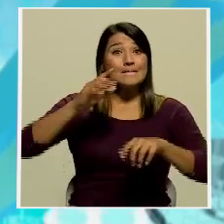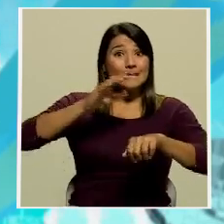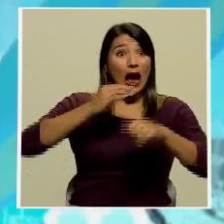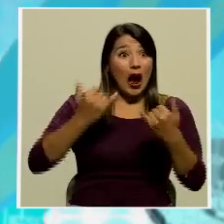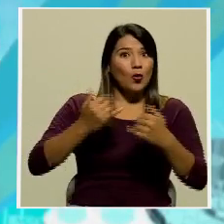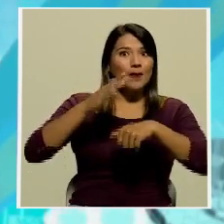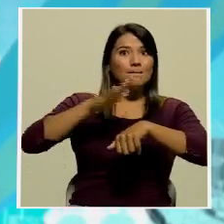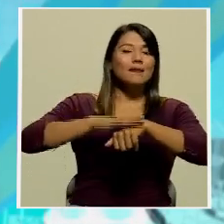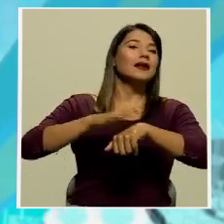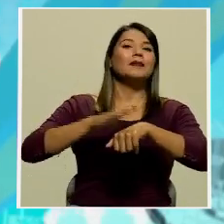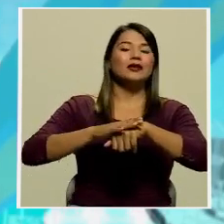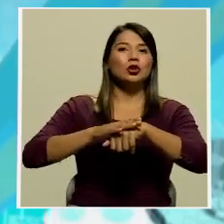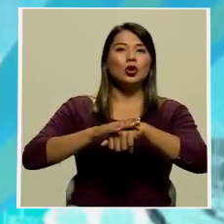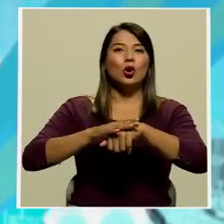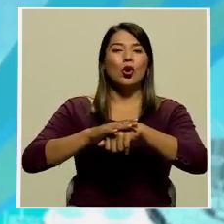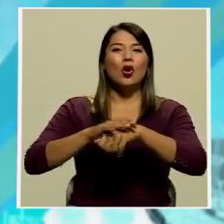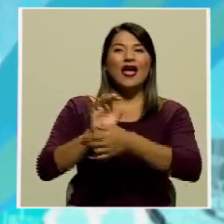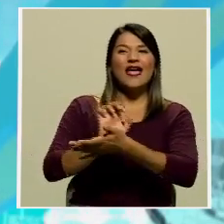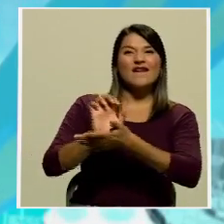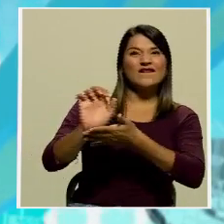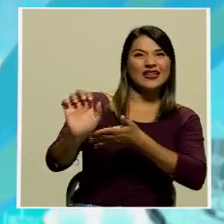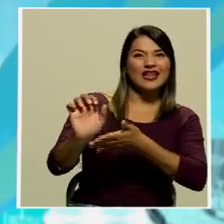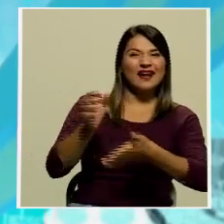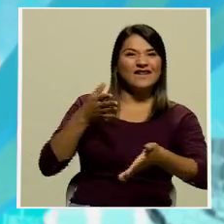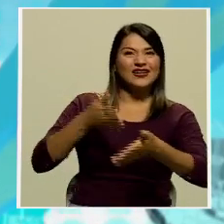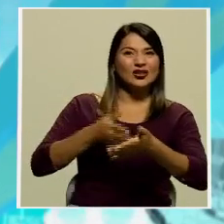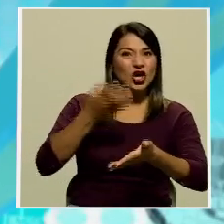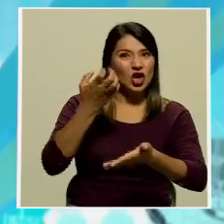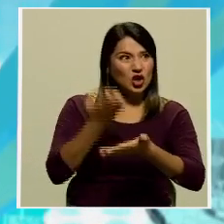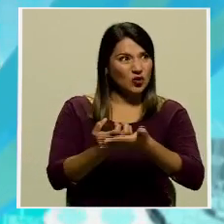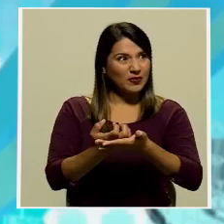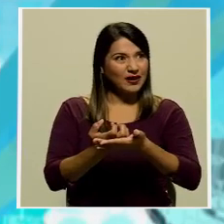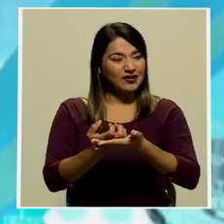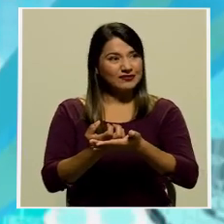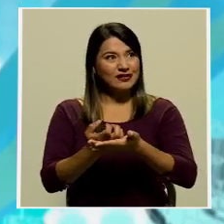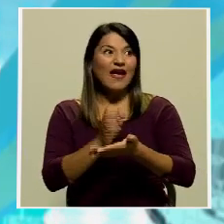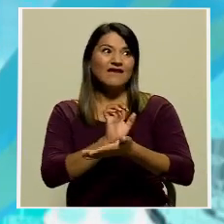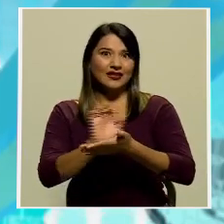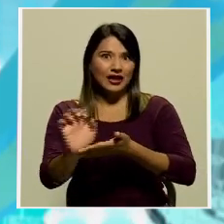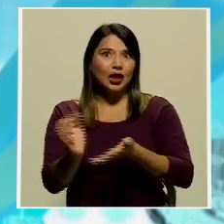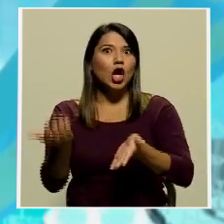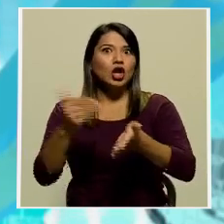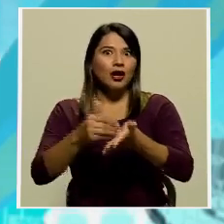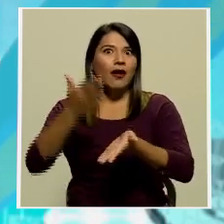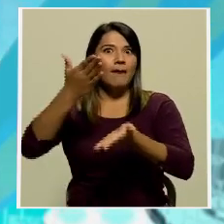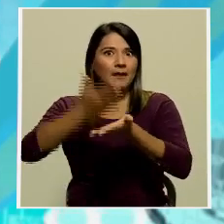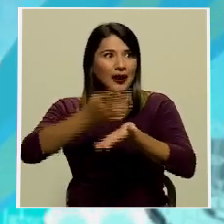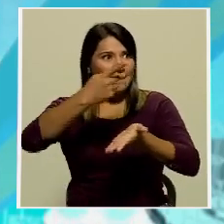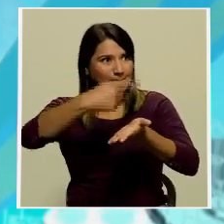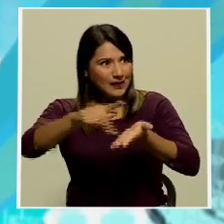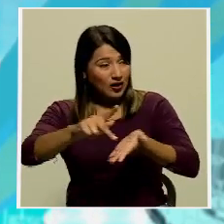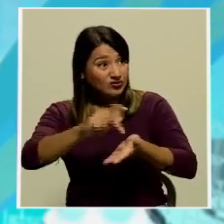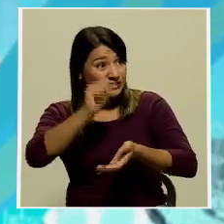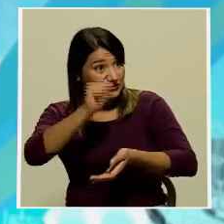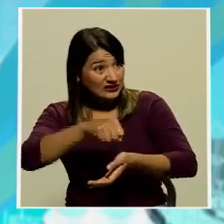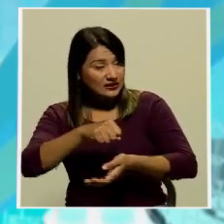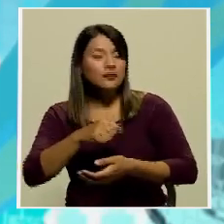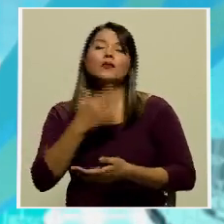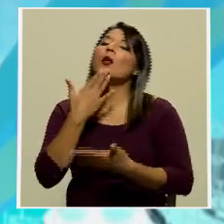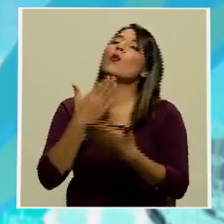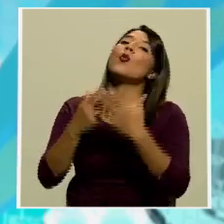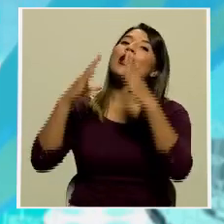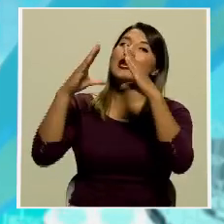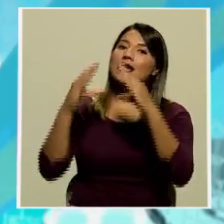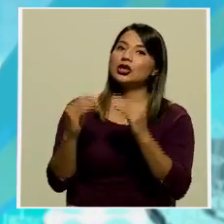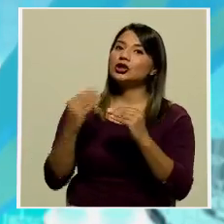evitar un nuevo default o cesación de pagos. ¿Es así? ¿Qué tal? Muy buenas noches y muchas gracias por